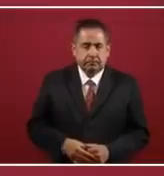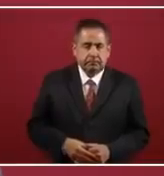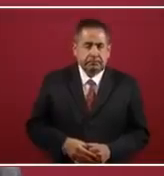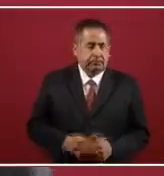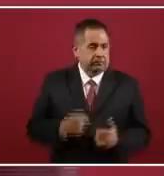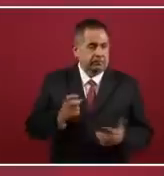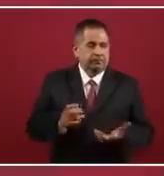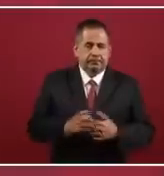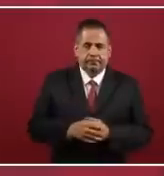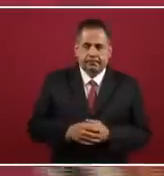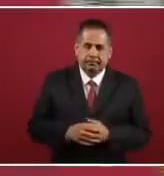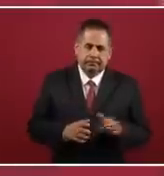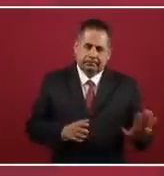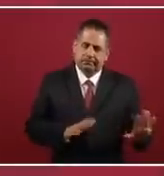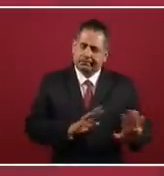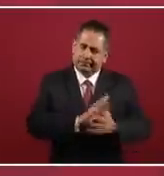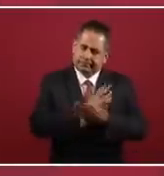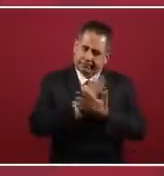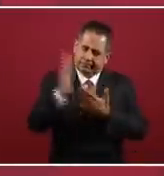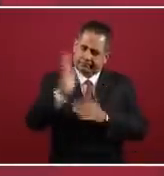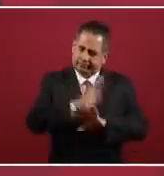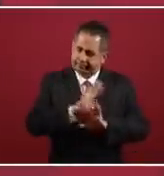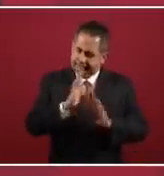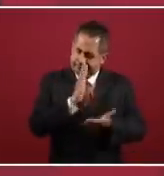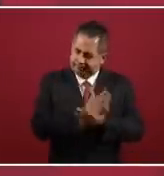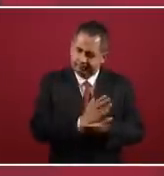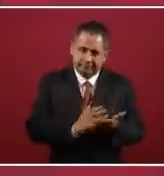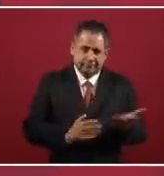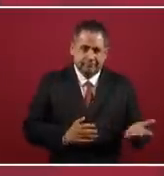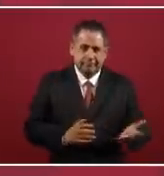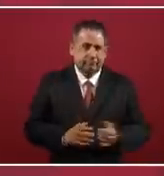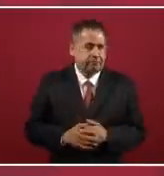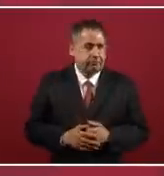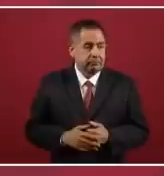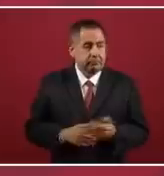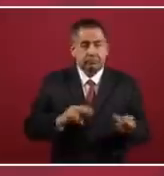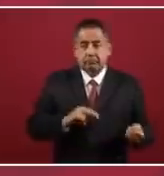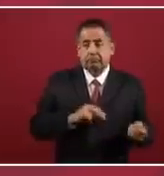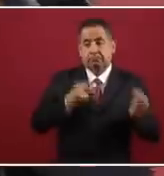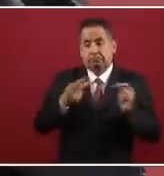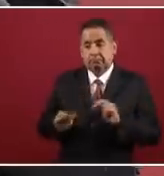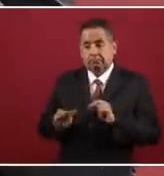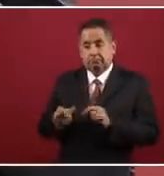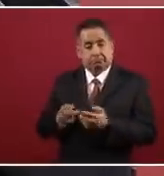Entonces, que no se pasen. O sea, ahora resulta que se